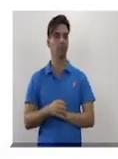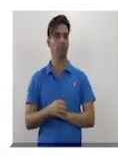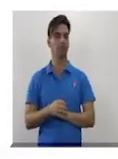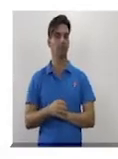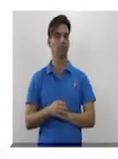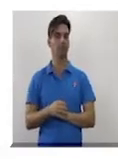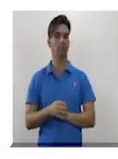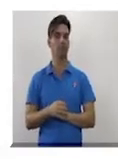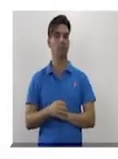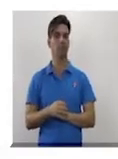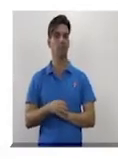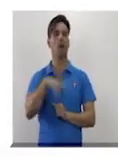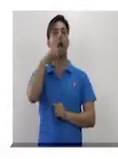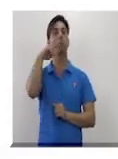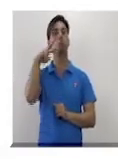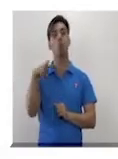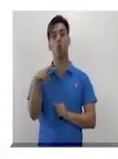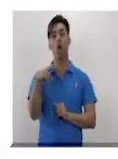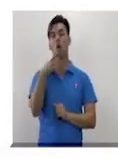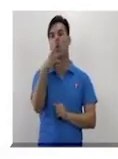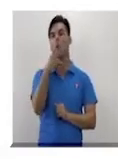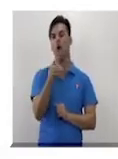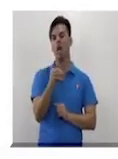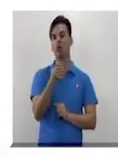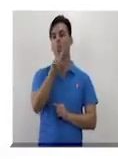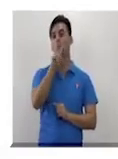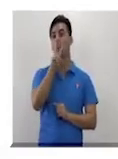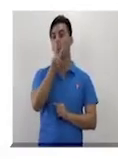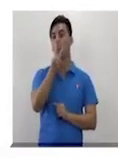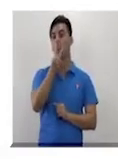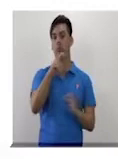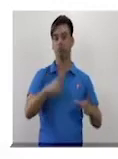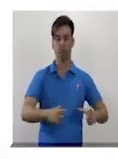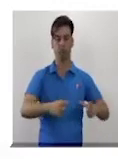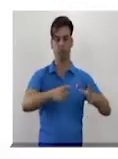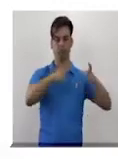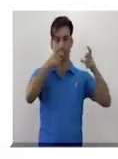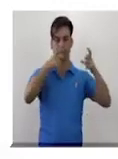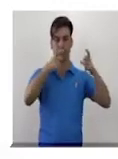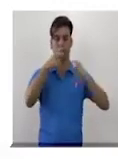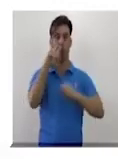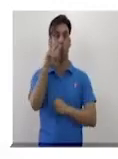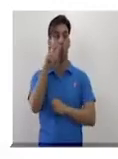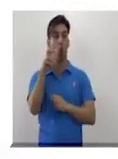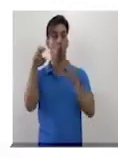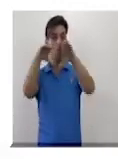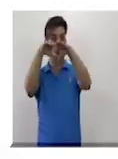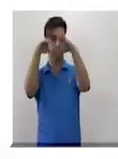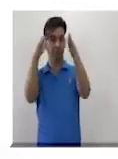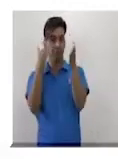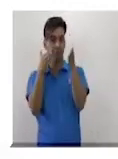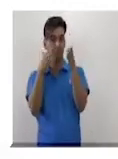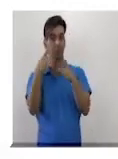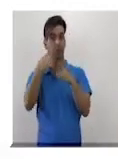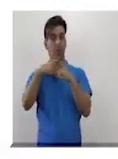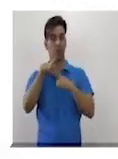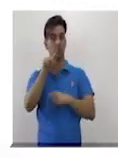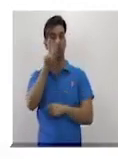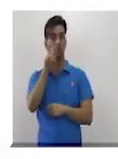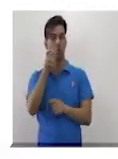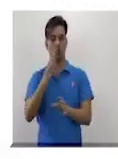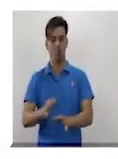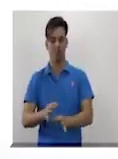cuerpos. Tenemos que hallar el volumen de estos cuerpos para luego poder hallar la diferencia entre el